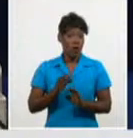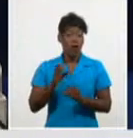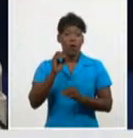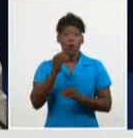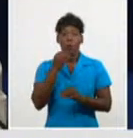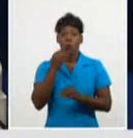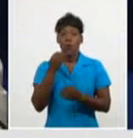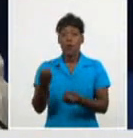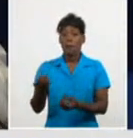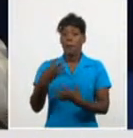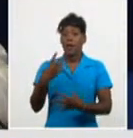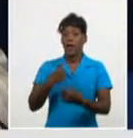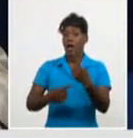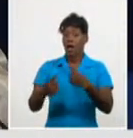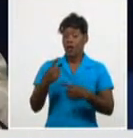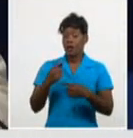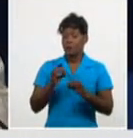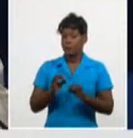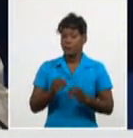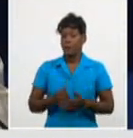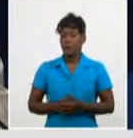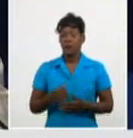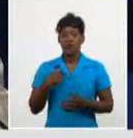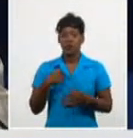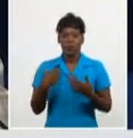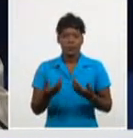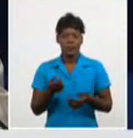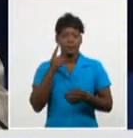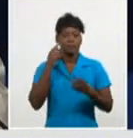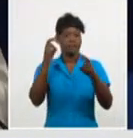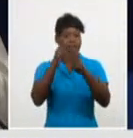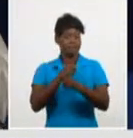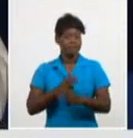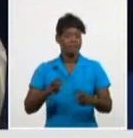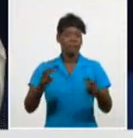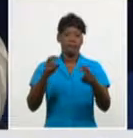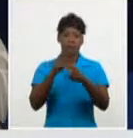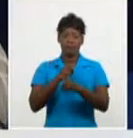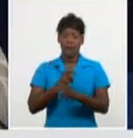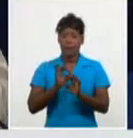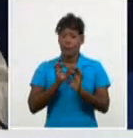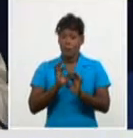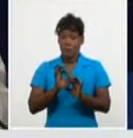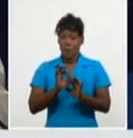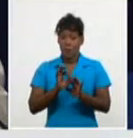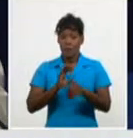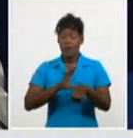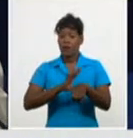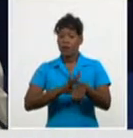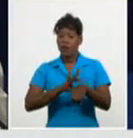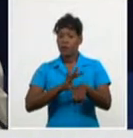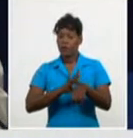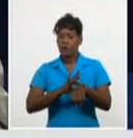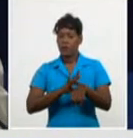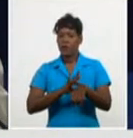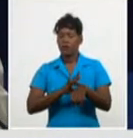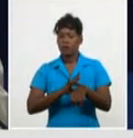también. Y yo revisé en relación con esto y, sin embargo,